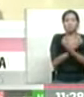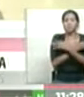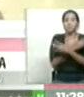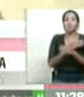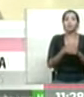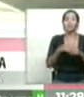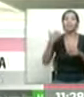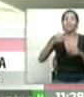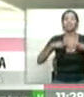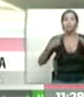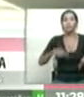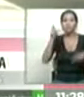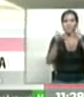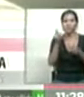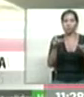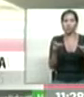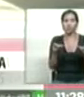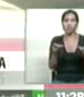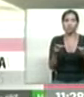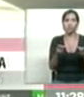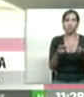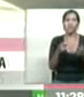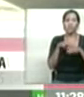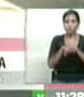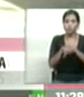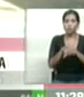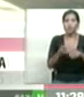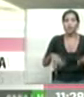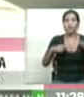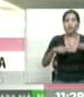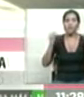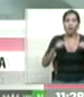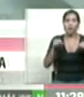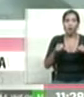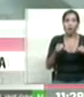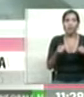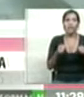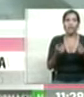de estas personas, que incluso cuyas vidas en este momento estaría